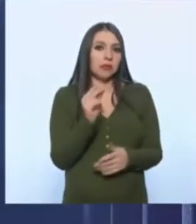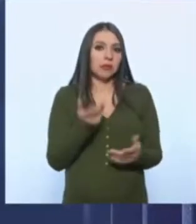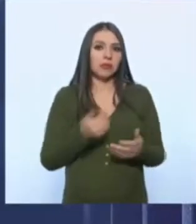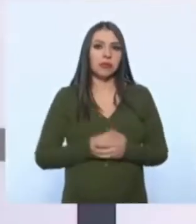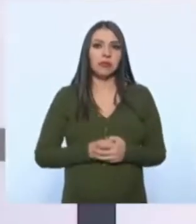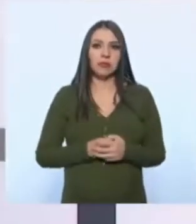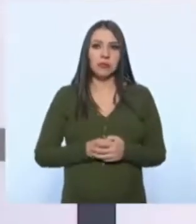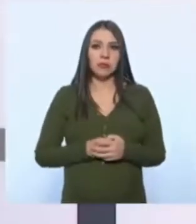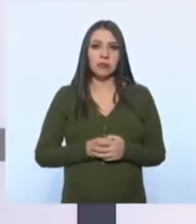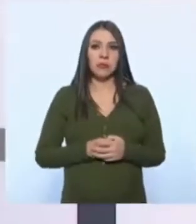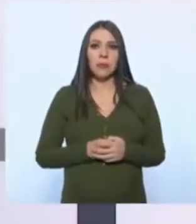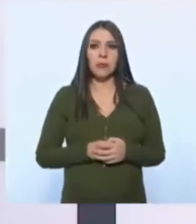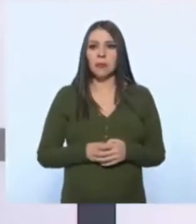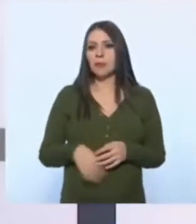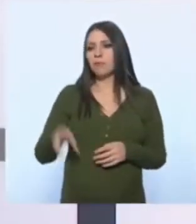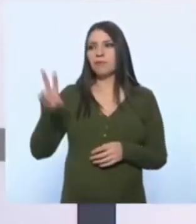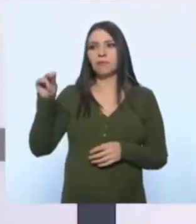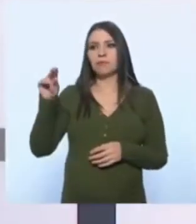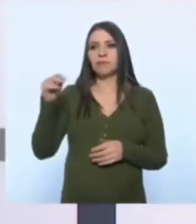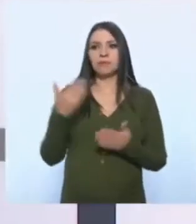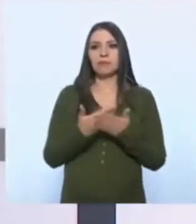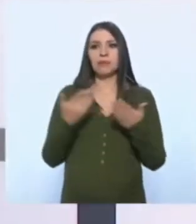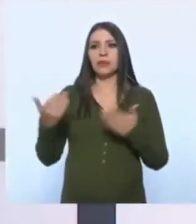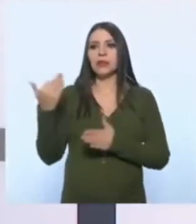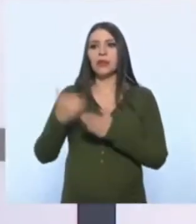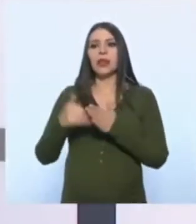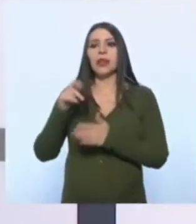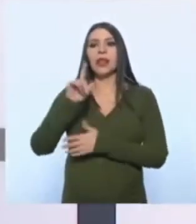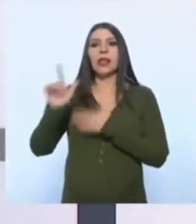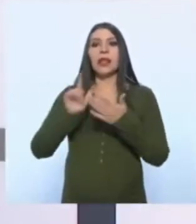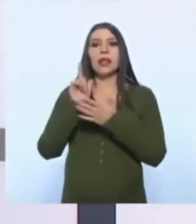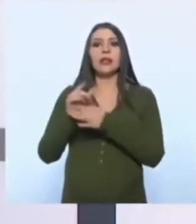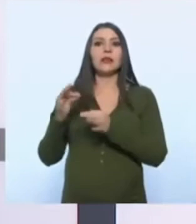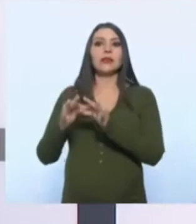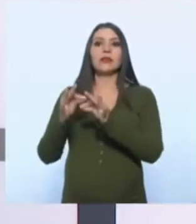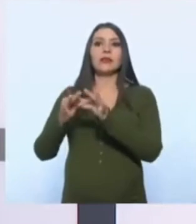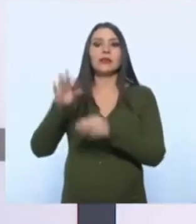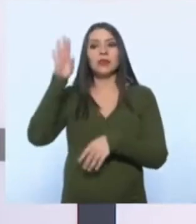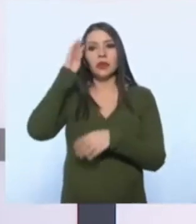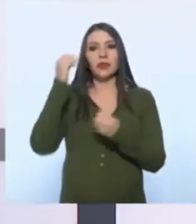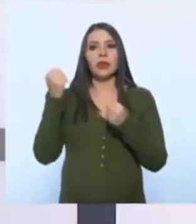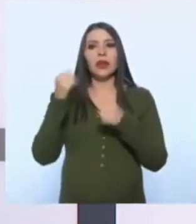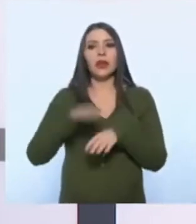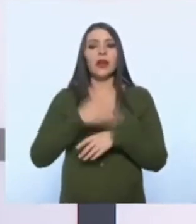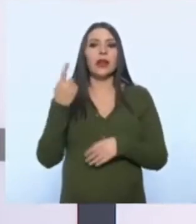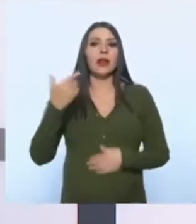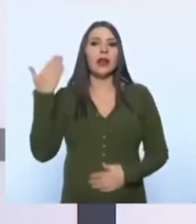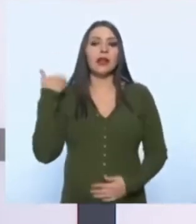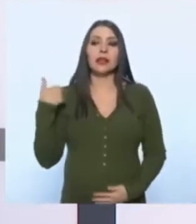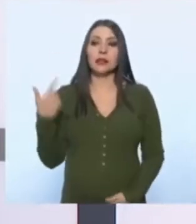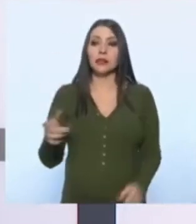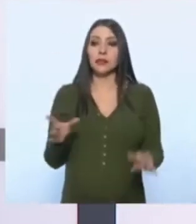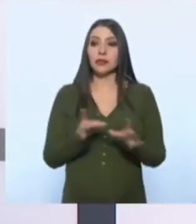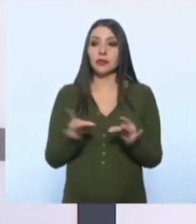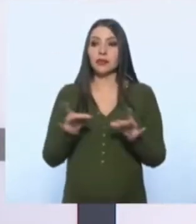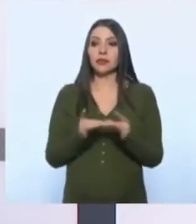creo que tenemos un rezago legislativo bastante fuerte. ¿Por qué? Pues por lo que te comentaba hace rato, la falta